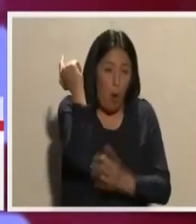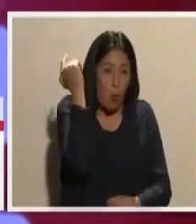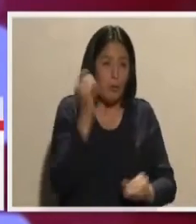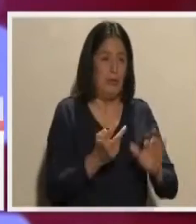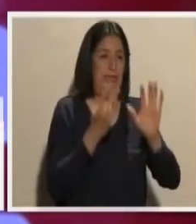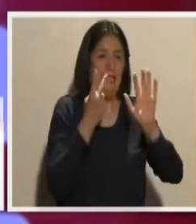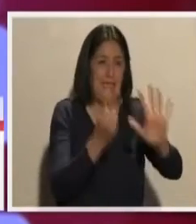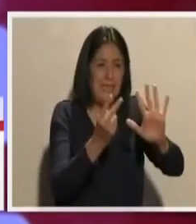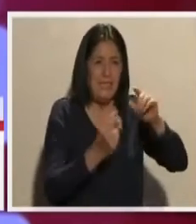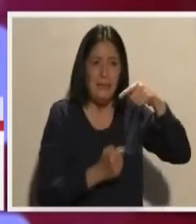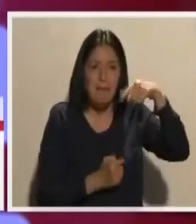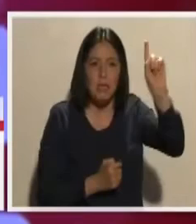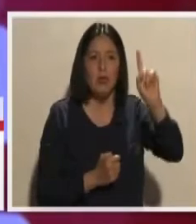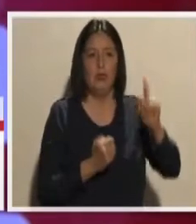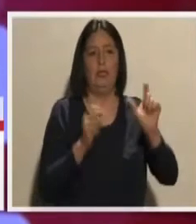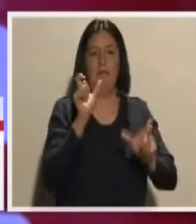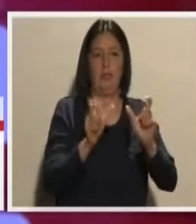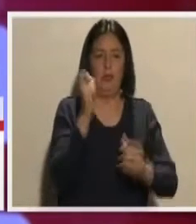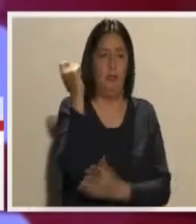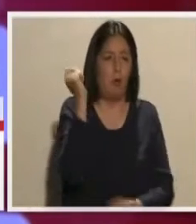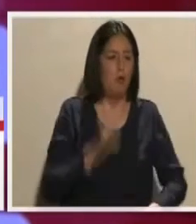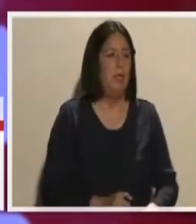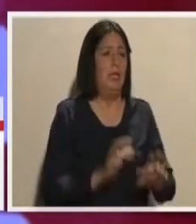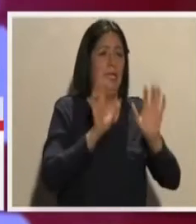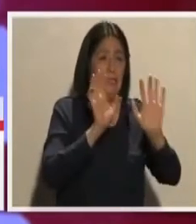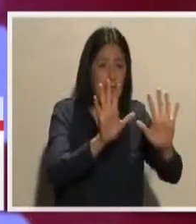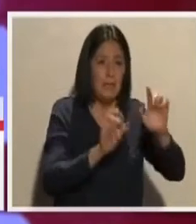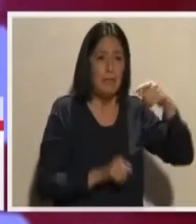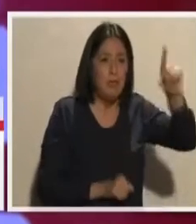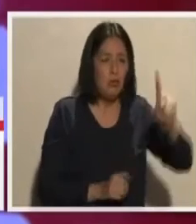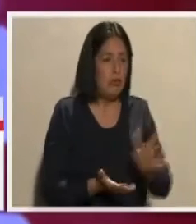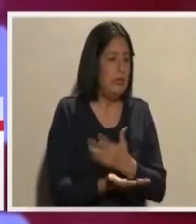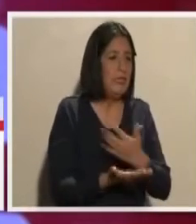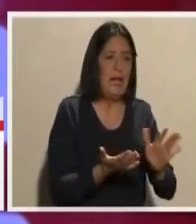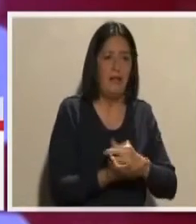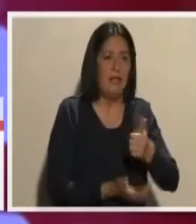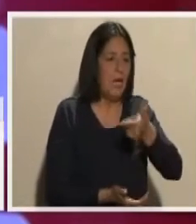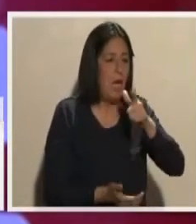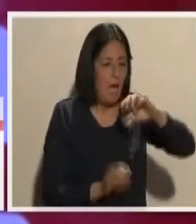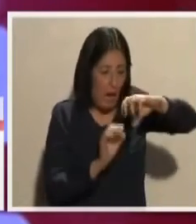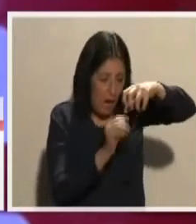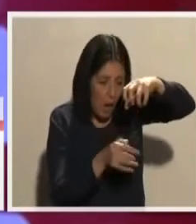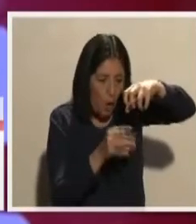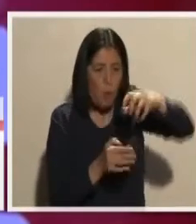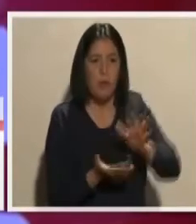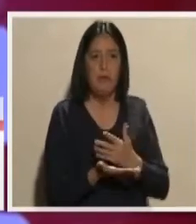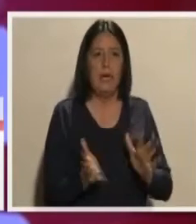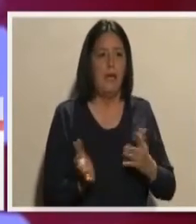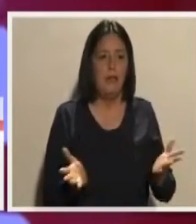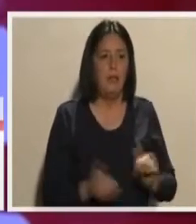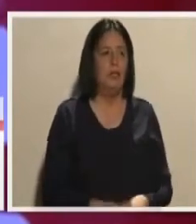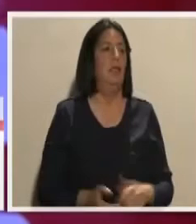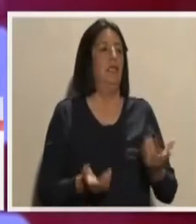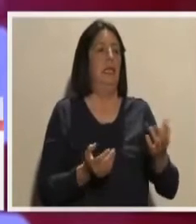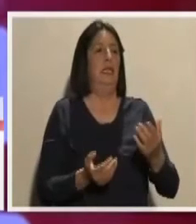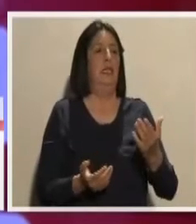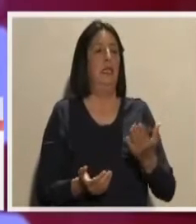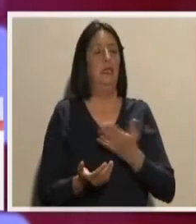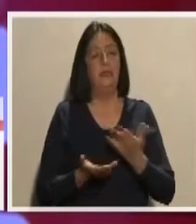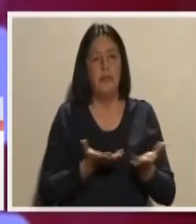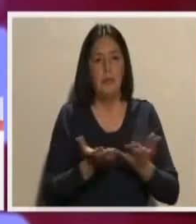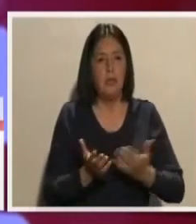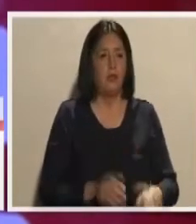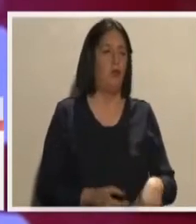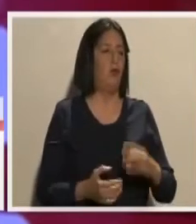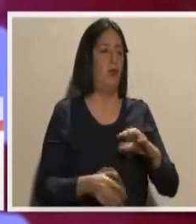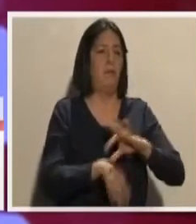pobres, 10 millones sin agua potable, la atención a la salud en negligencia.